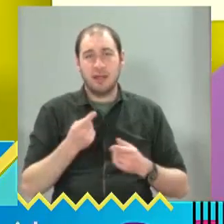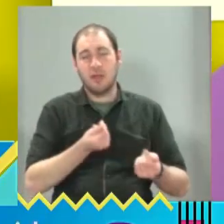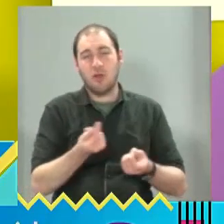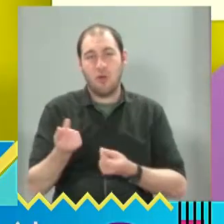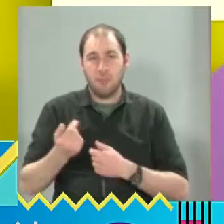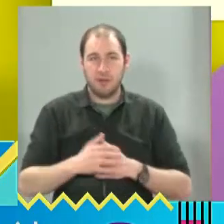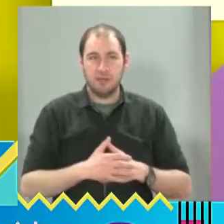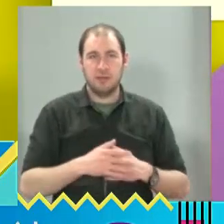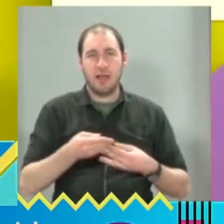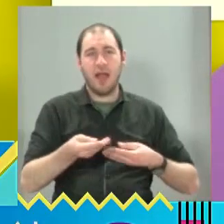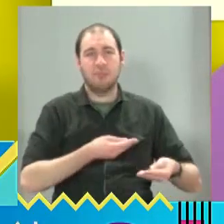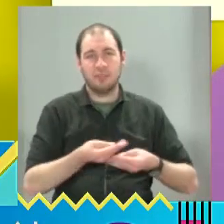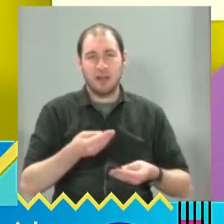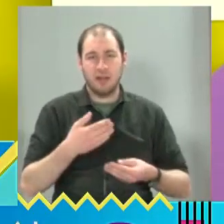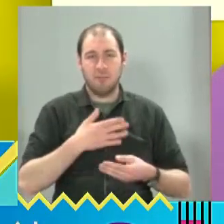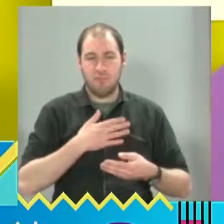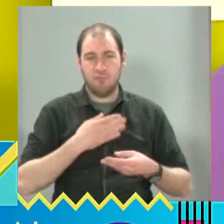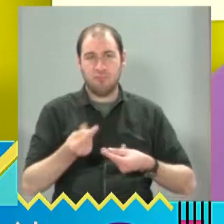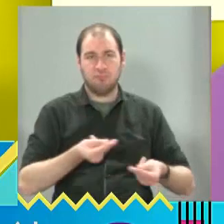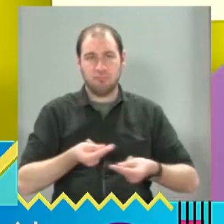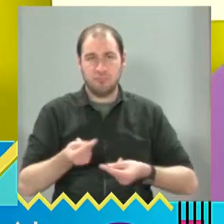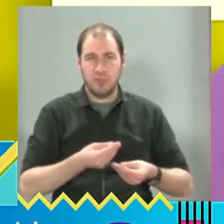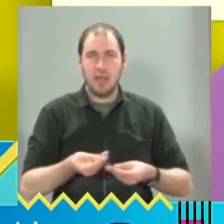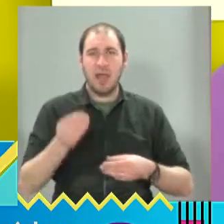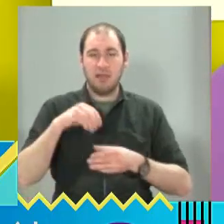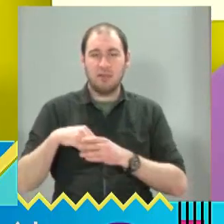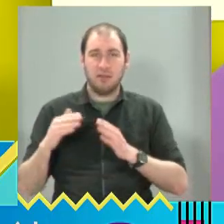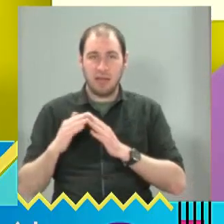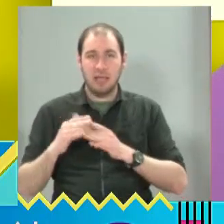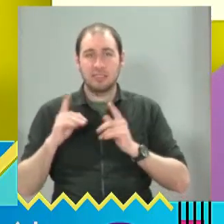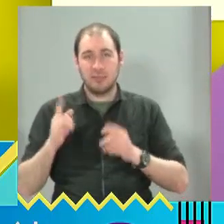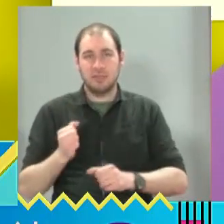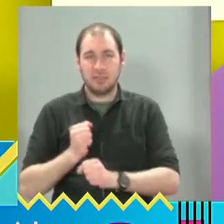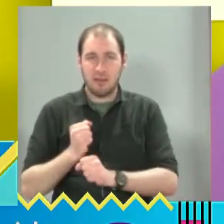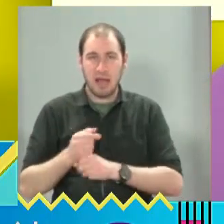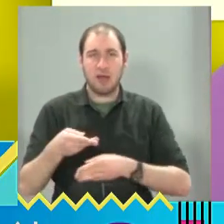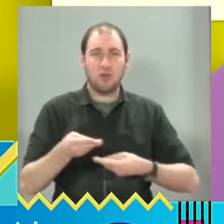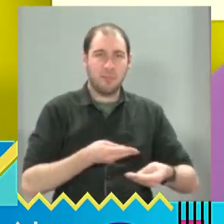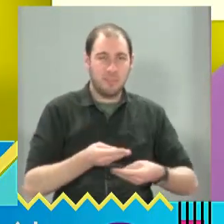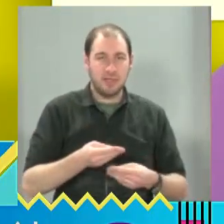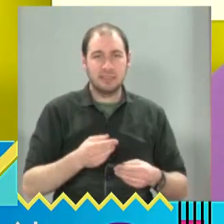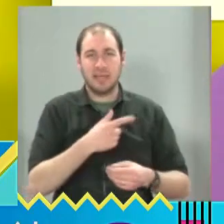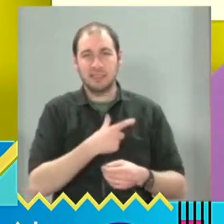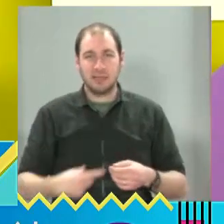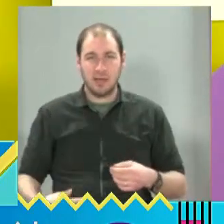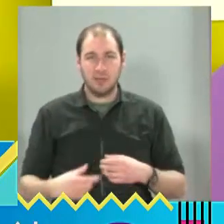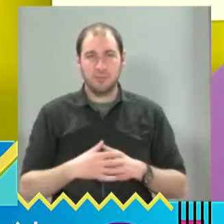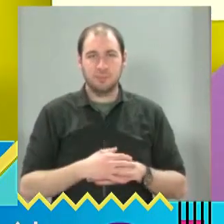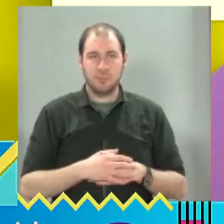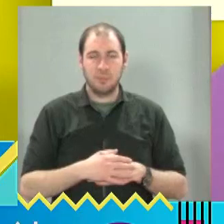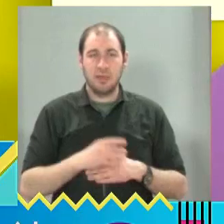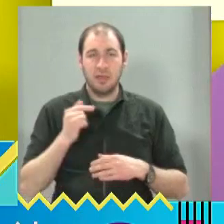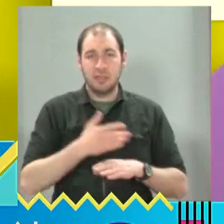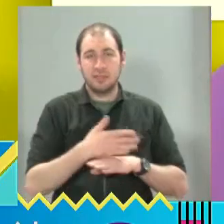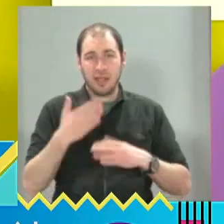por ejemplo, administrar nuestros propios recursos, tanto dentro de una casa como en el trabajo, en una empresa, en un estado, ¿sí? Bueno, vamos